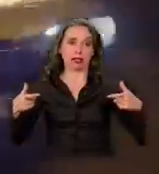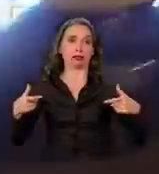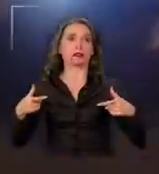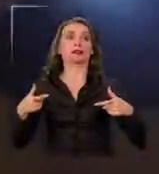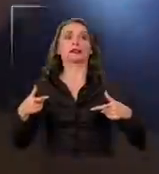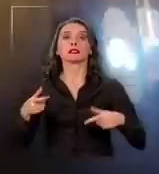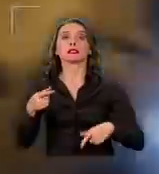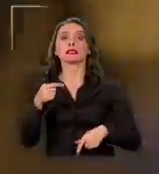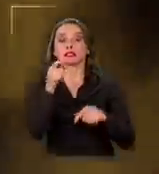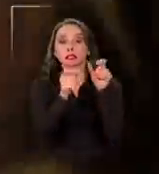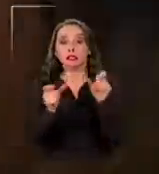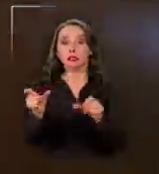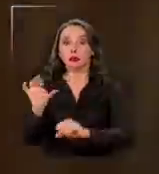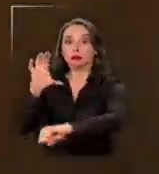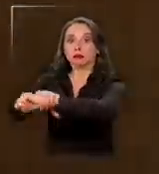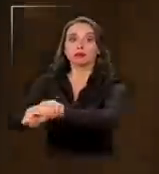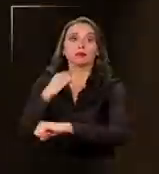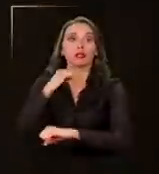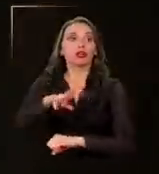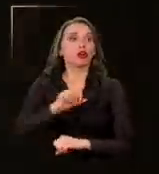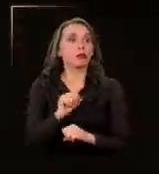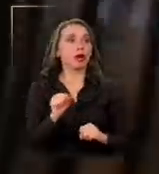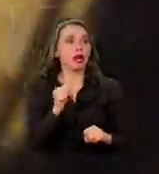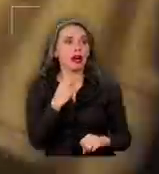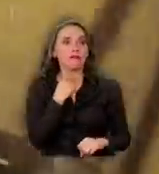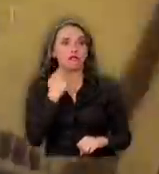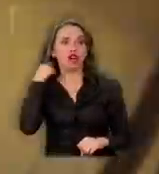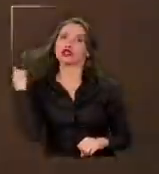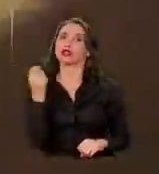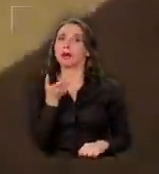detenido frustraron un robo. Móntate, pues.